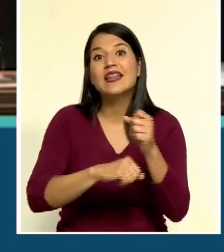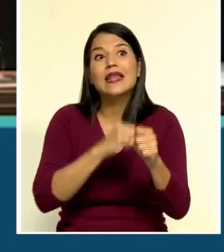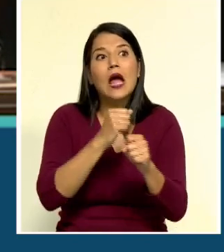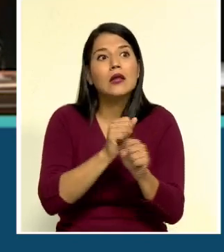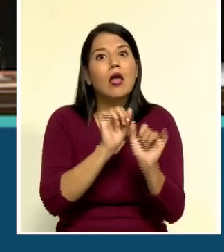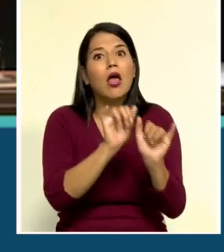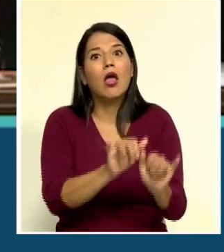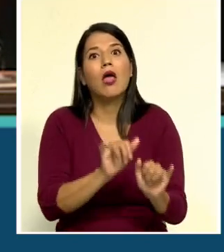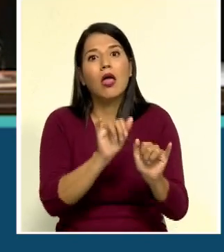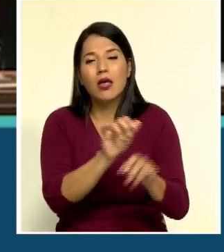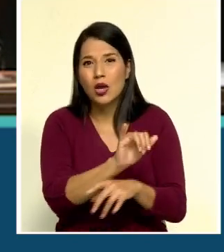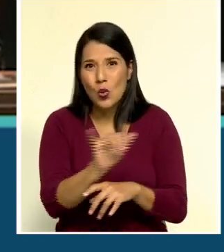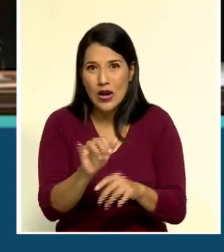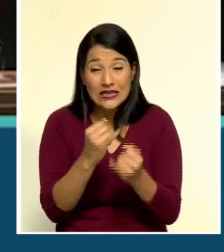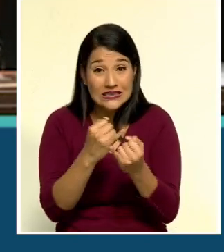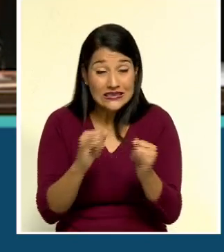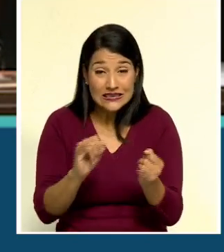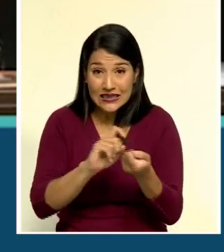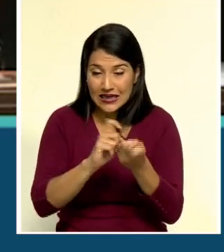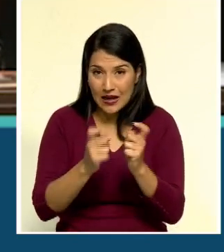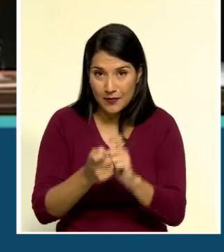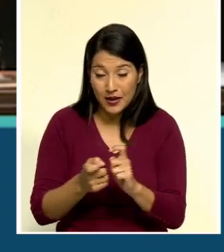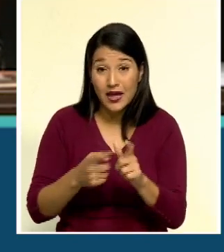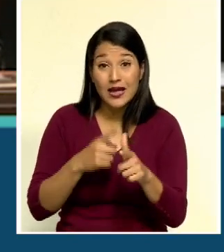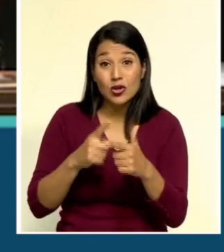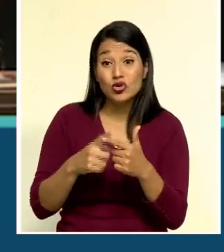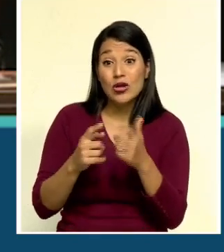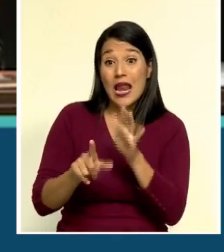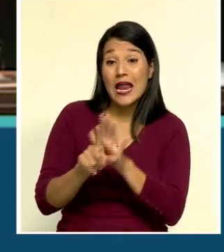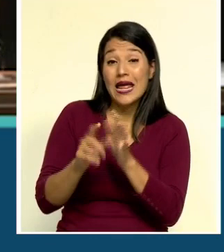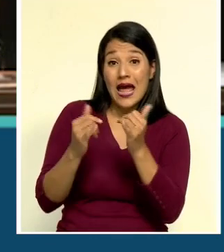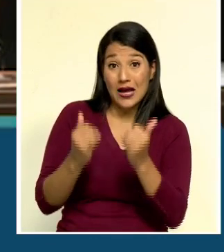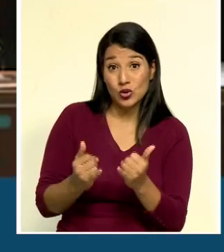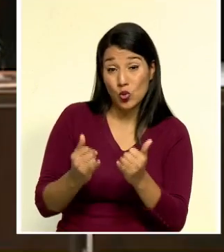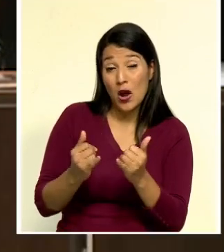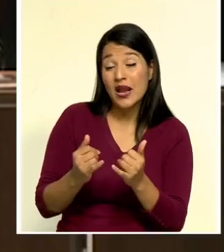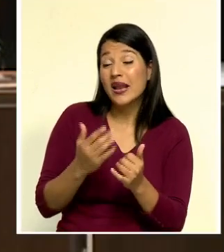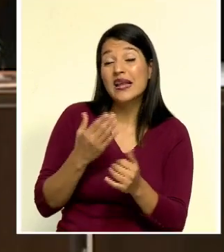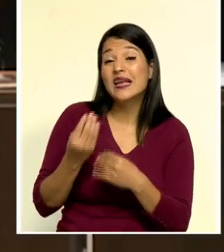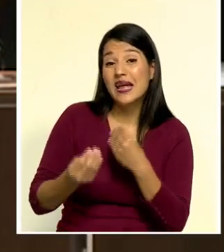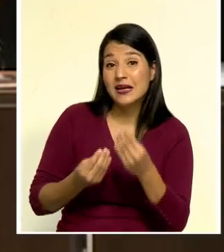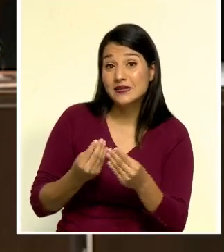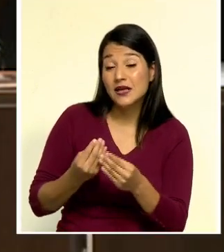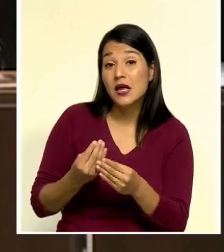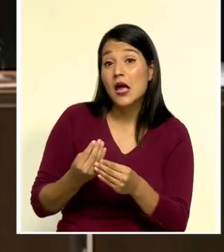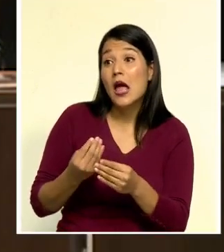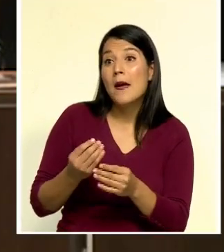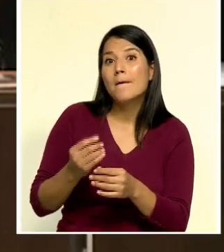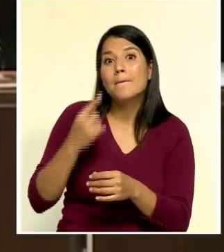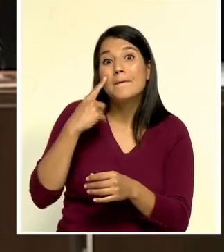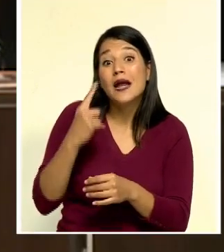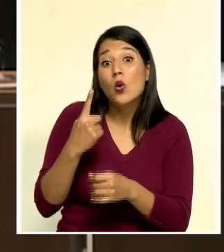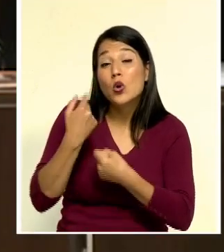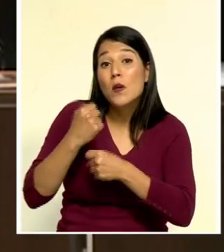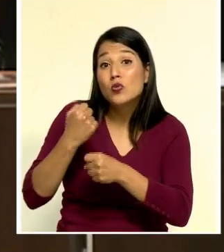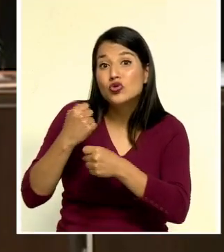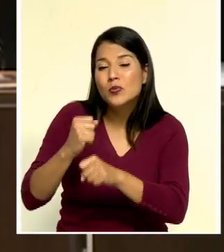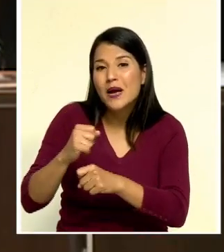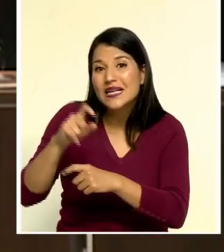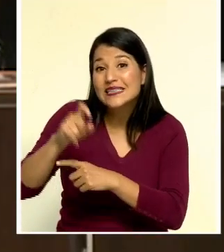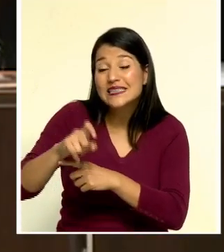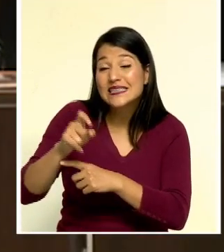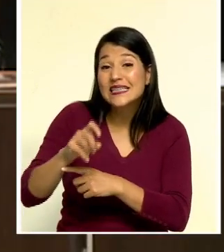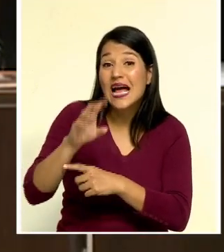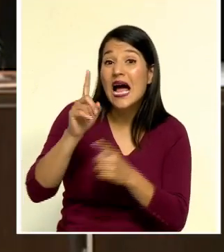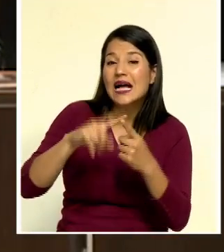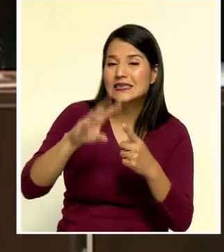actual hace que para una municipalidad actualizar un plan regulador puede tomarle 6, 8 o 10 años. Entonces, y hacer un plan regulador nuevo,